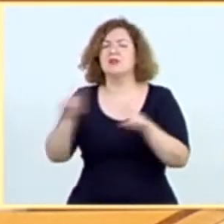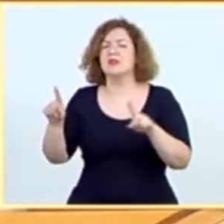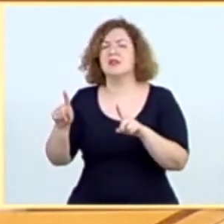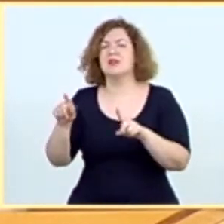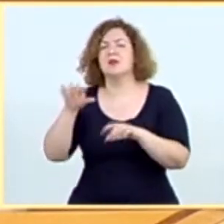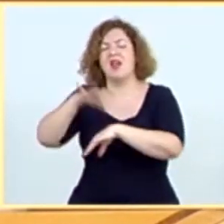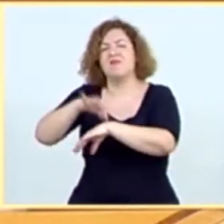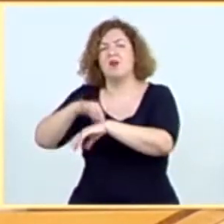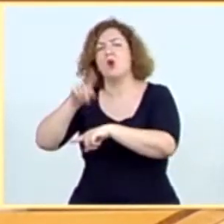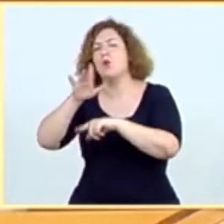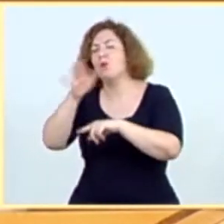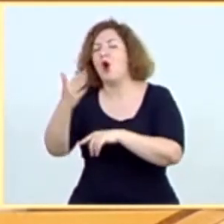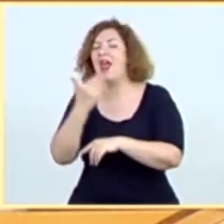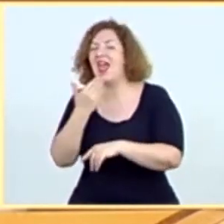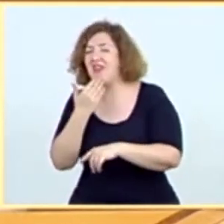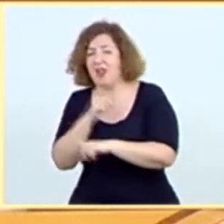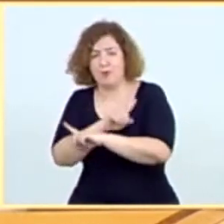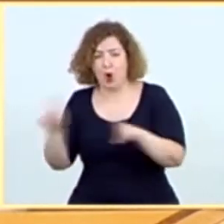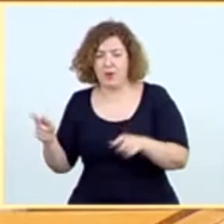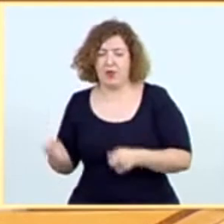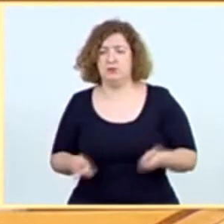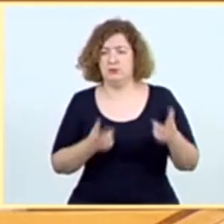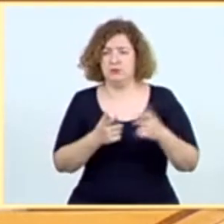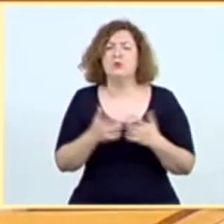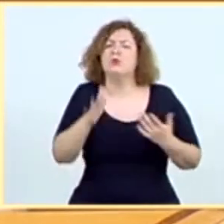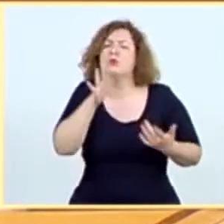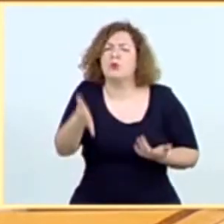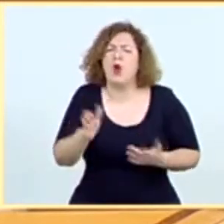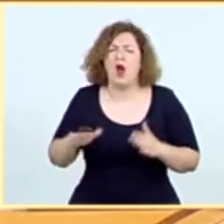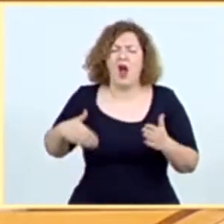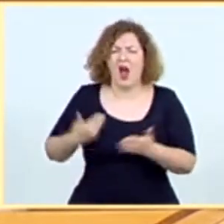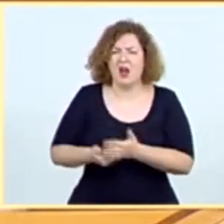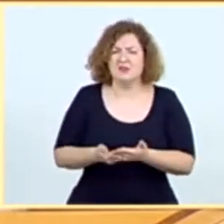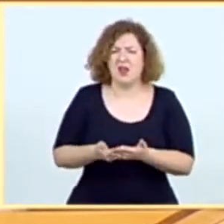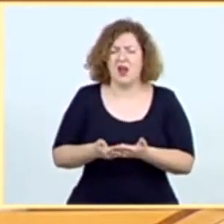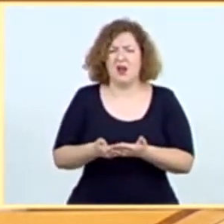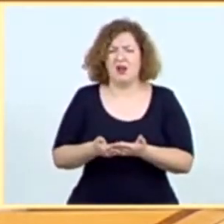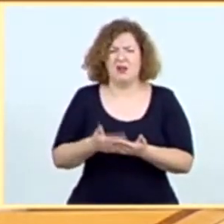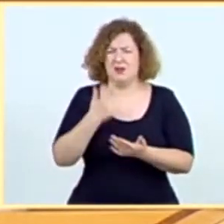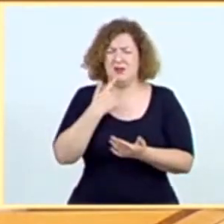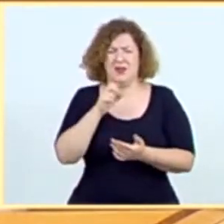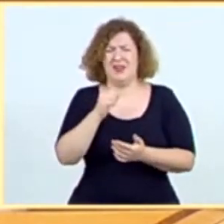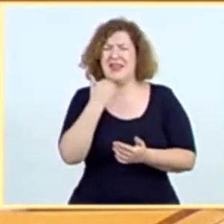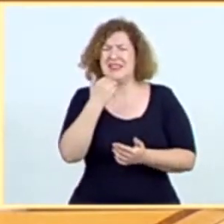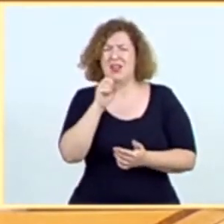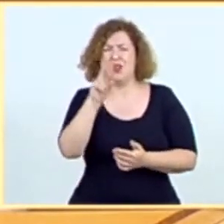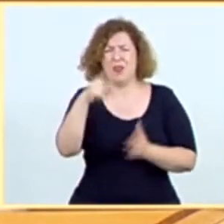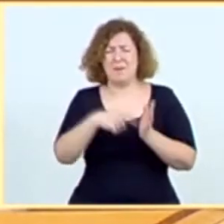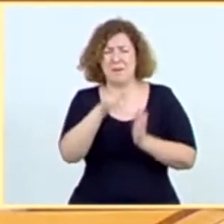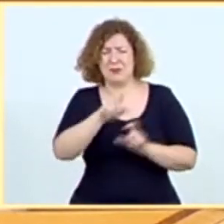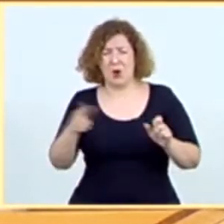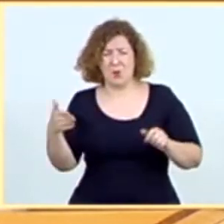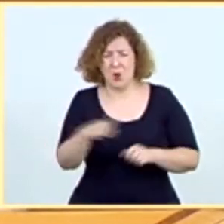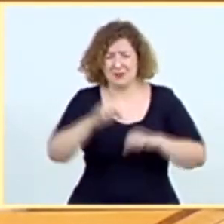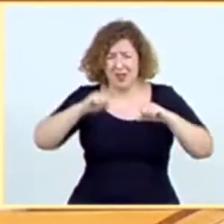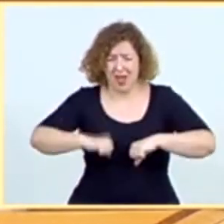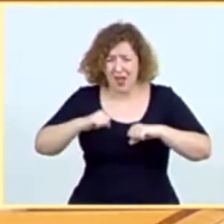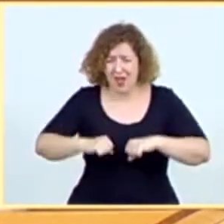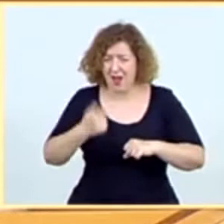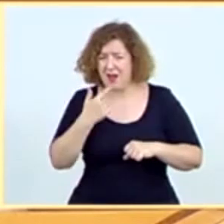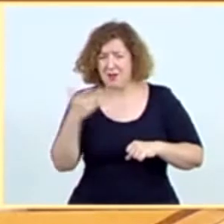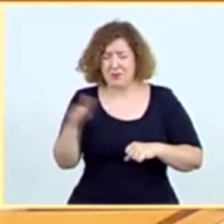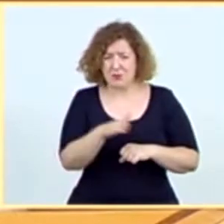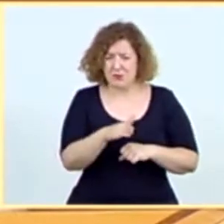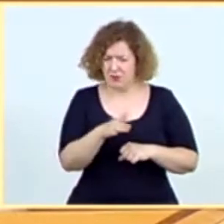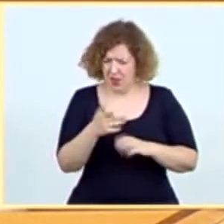los enfermos por razón de edad. ¿Por qué tuvieron que esperar a alcanzar esa escalofriante cifra de casi 12.000 ancianos fallecidos y no tomaron